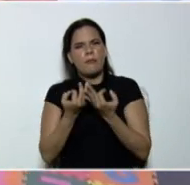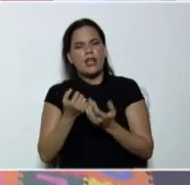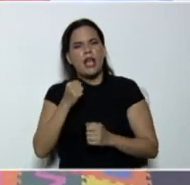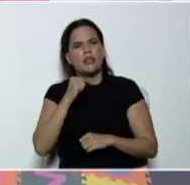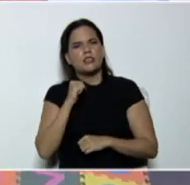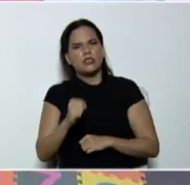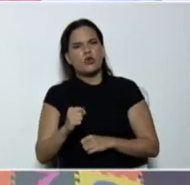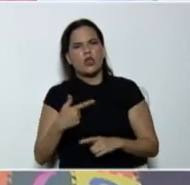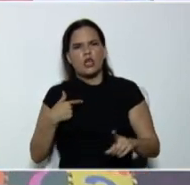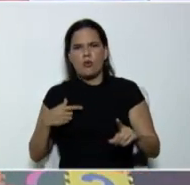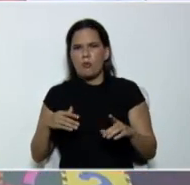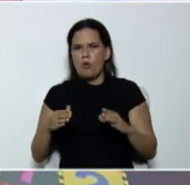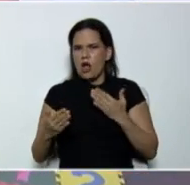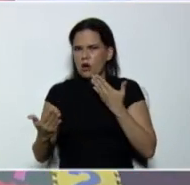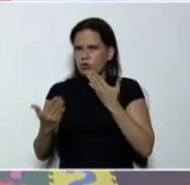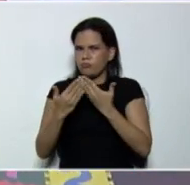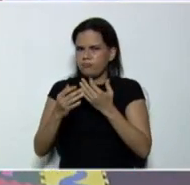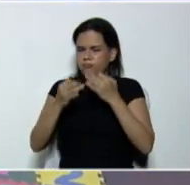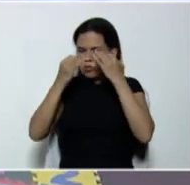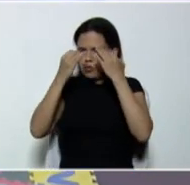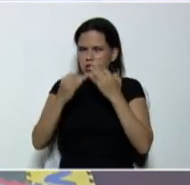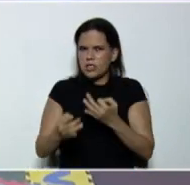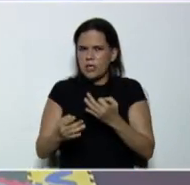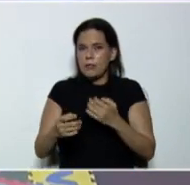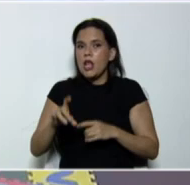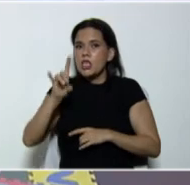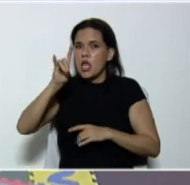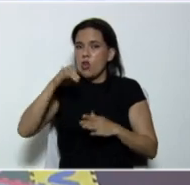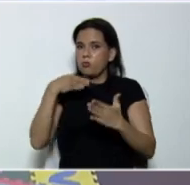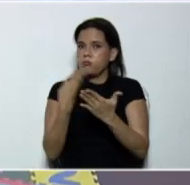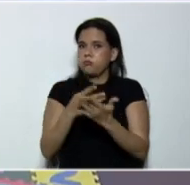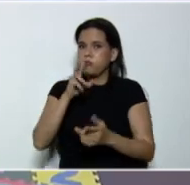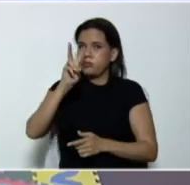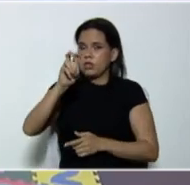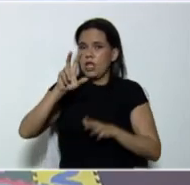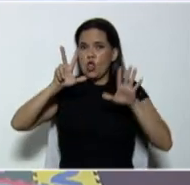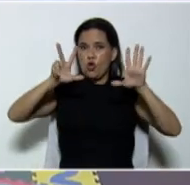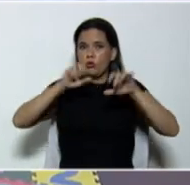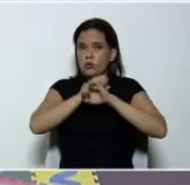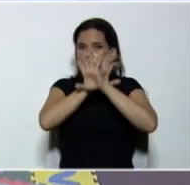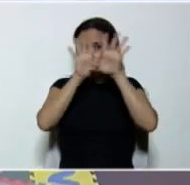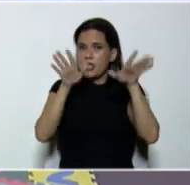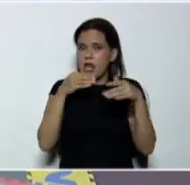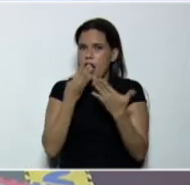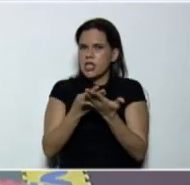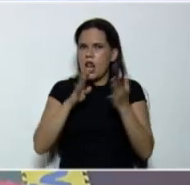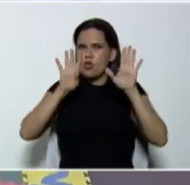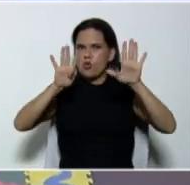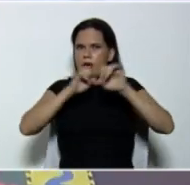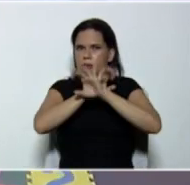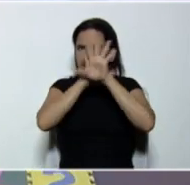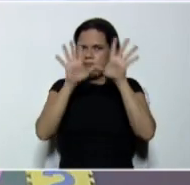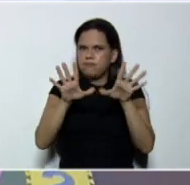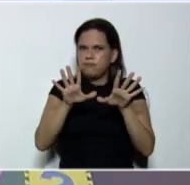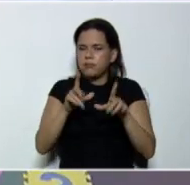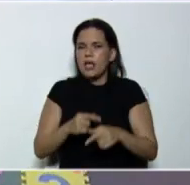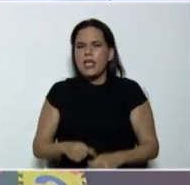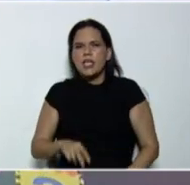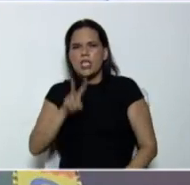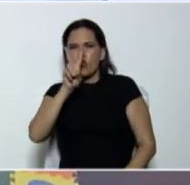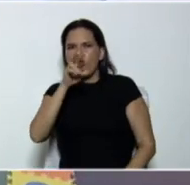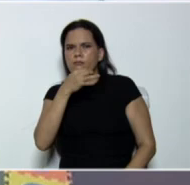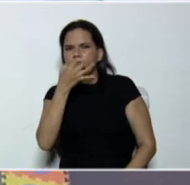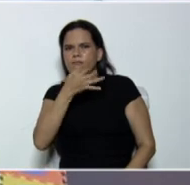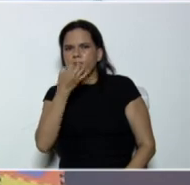de que nos vamos a encontrar, como siempre, de lunes a viernes, de 8 de la mañana a 9 de la mañana y de 2 de la